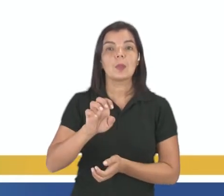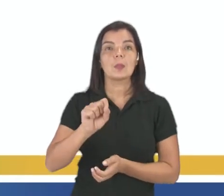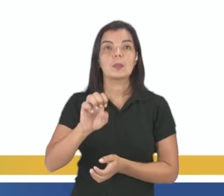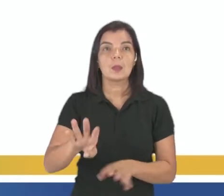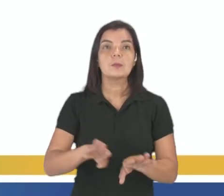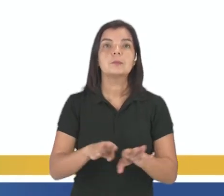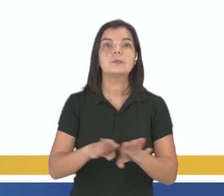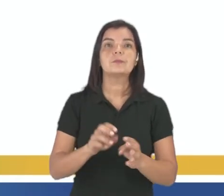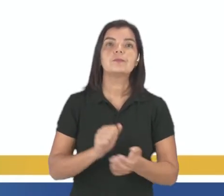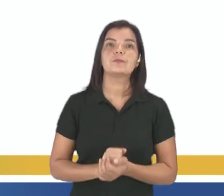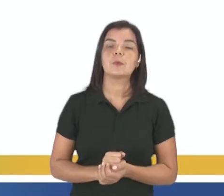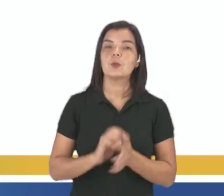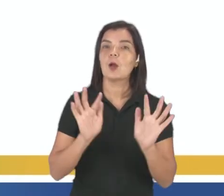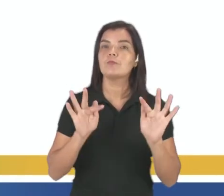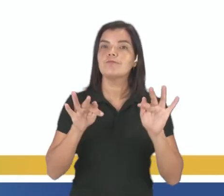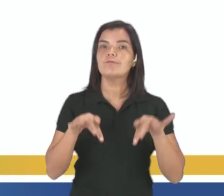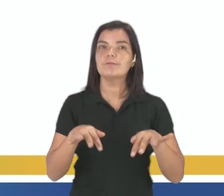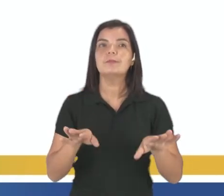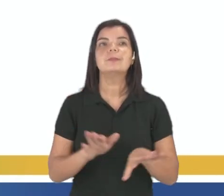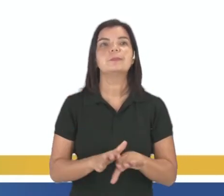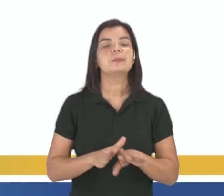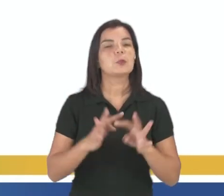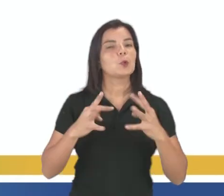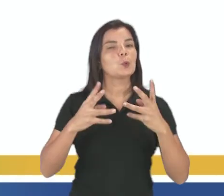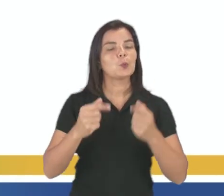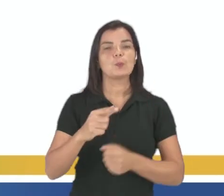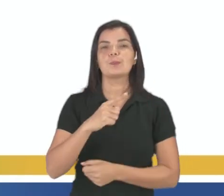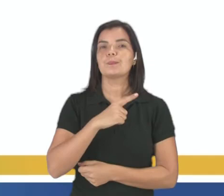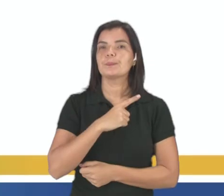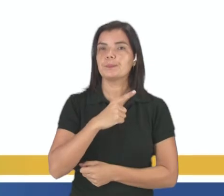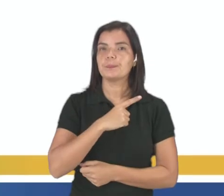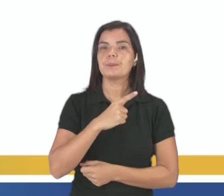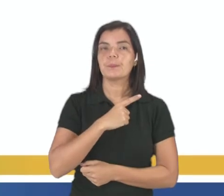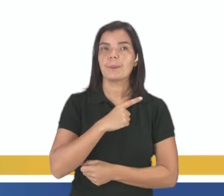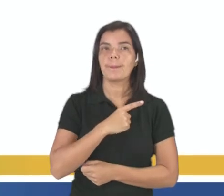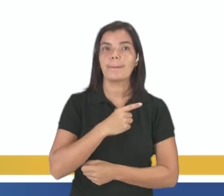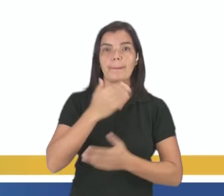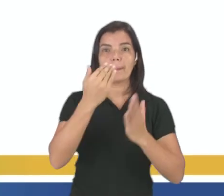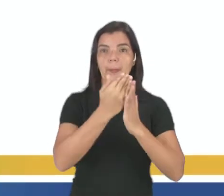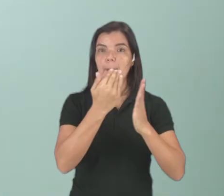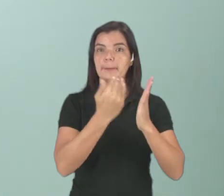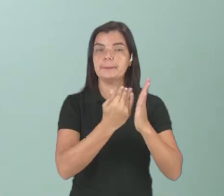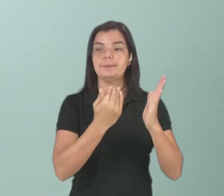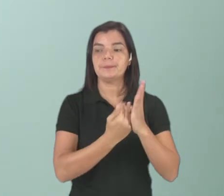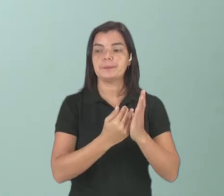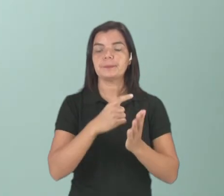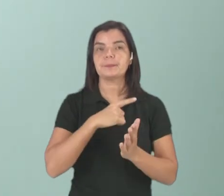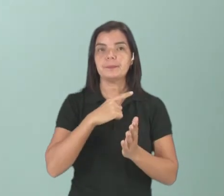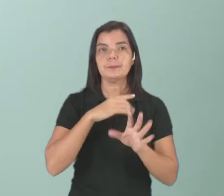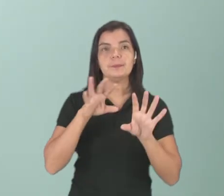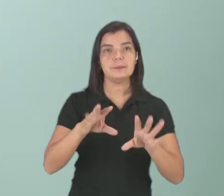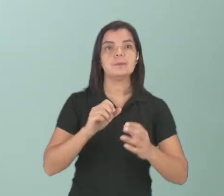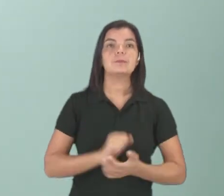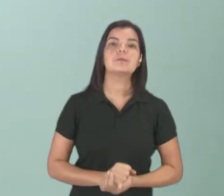y la conclusión. Todos los textos tienden a ser de esa forma.